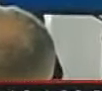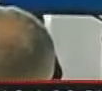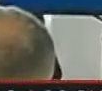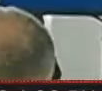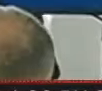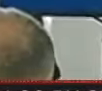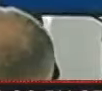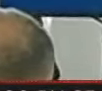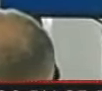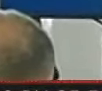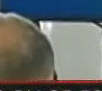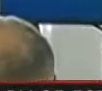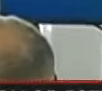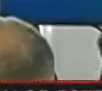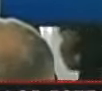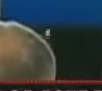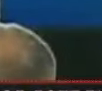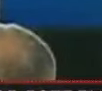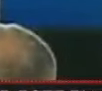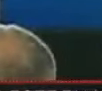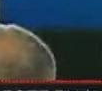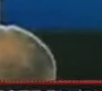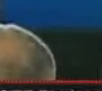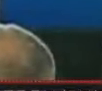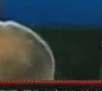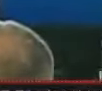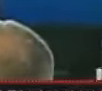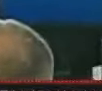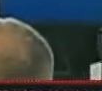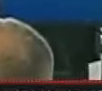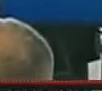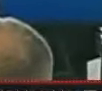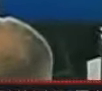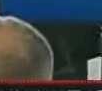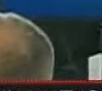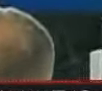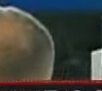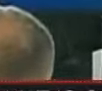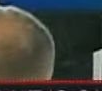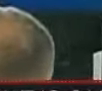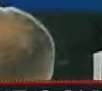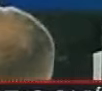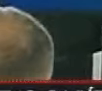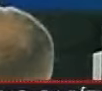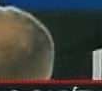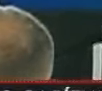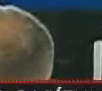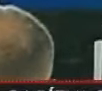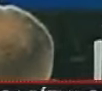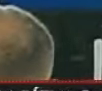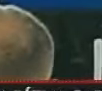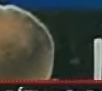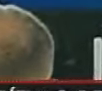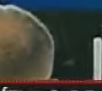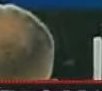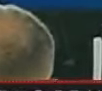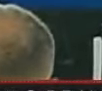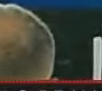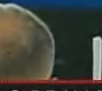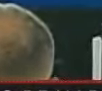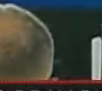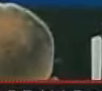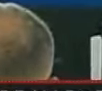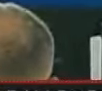las peleas las confrontaciones estériles que tanto daño nos han hecho para